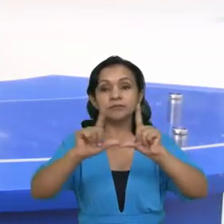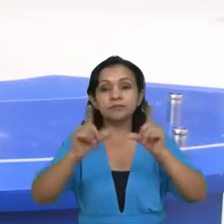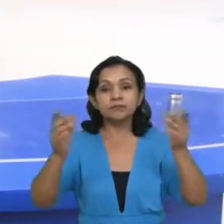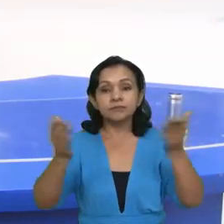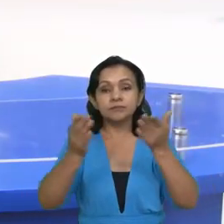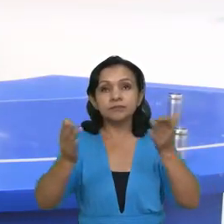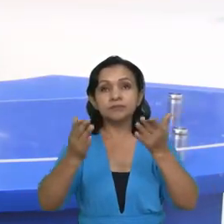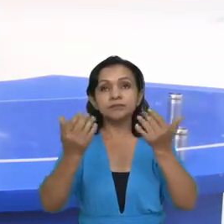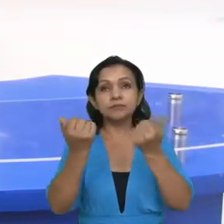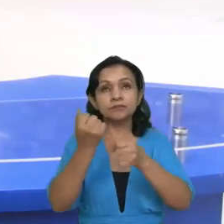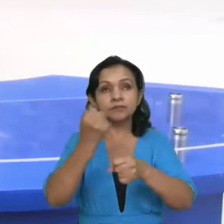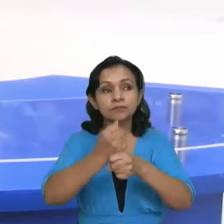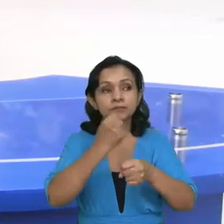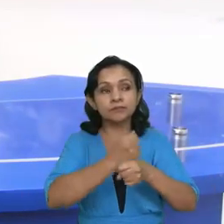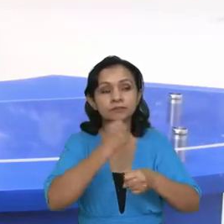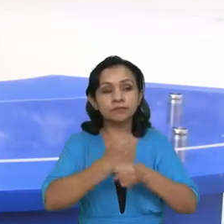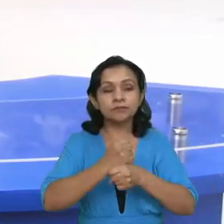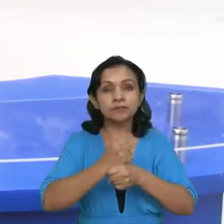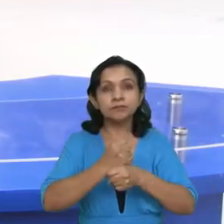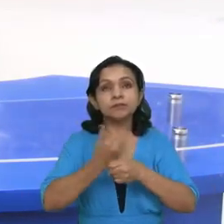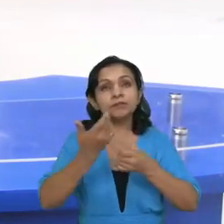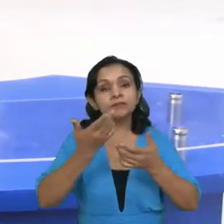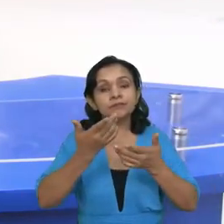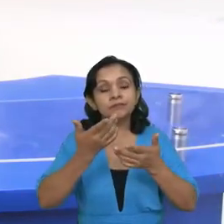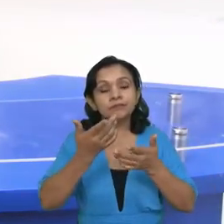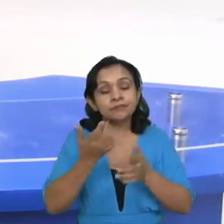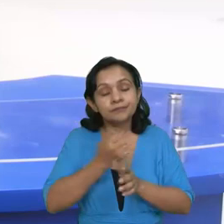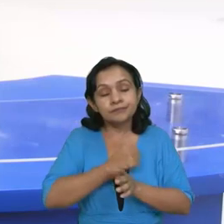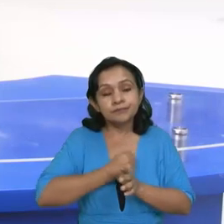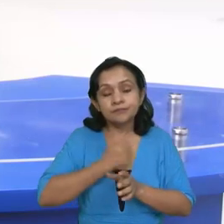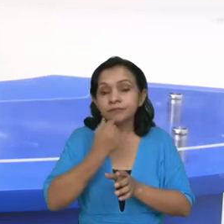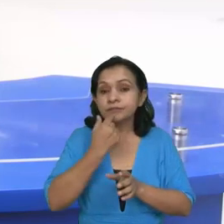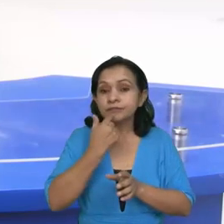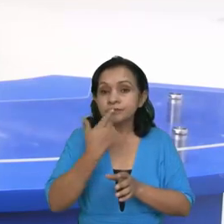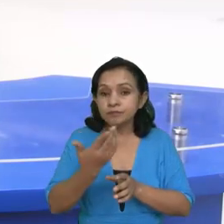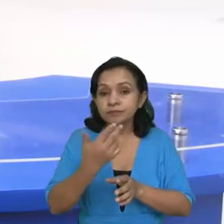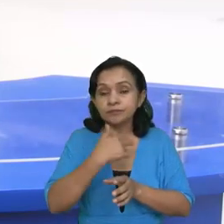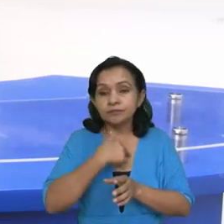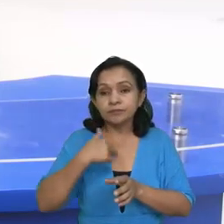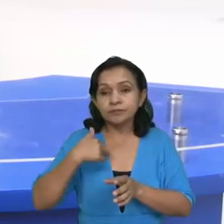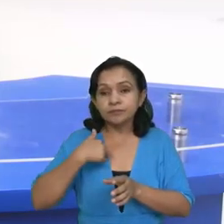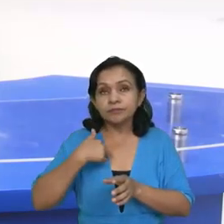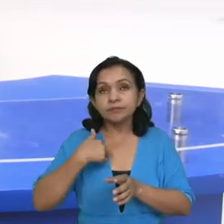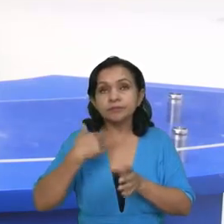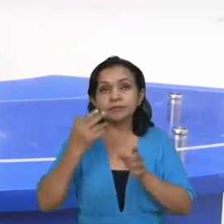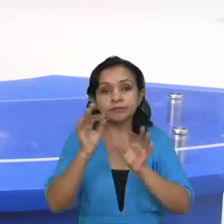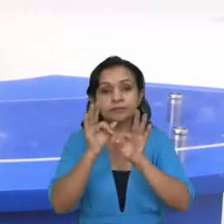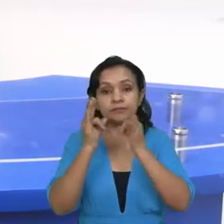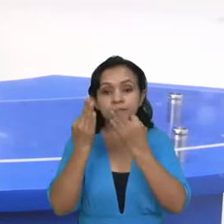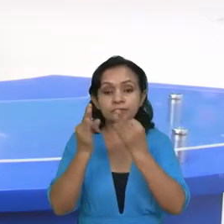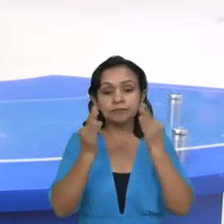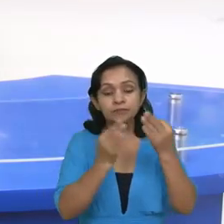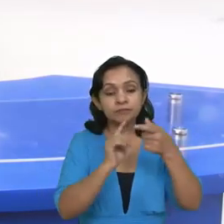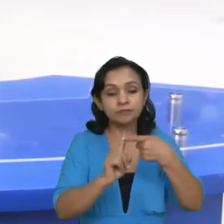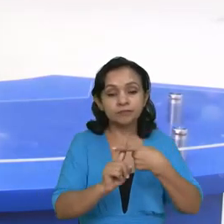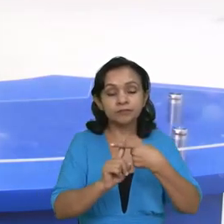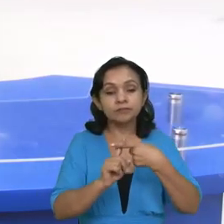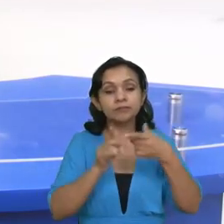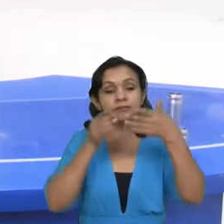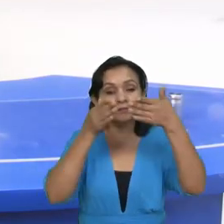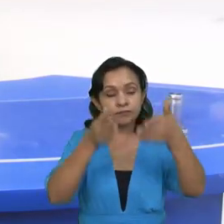una obra de misericordia porque así los familiares logran enterrar